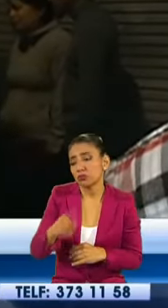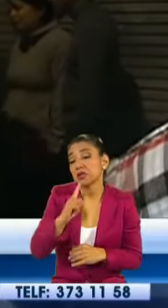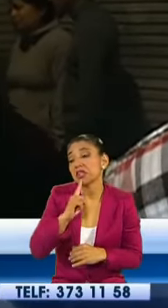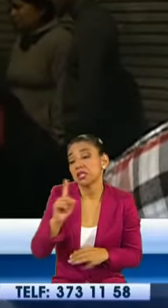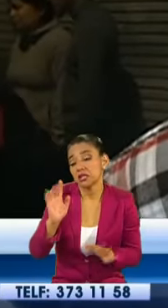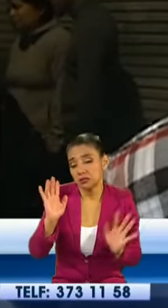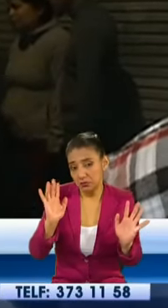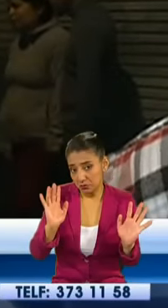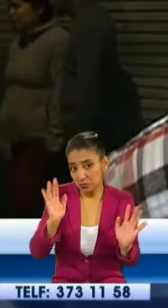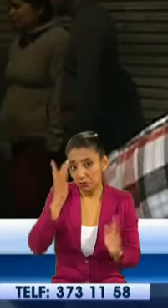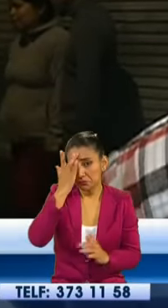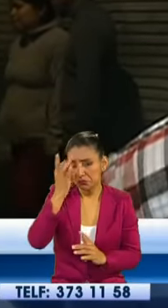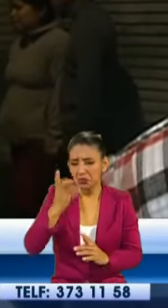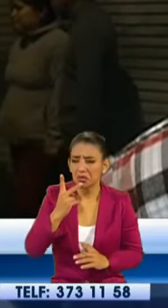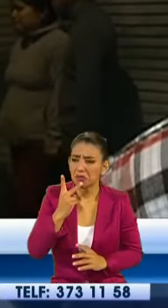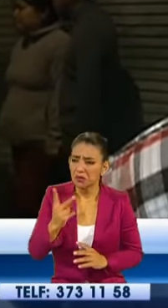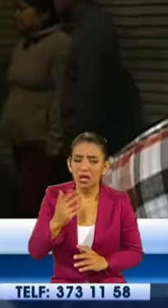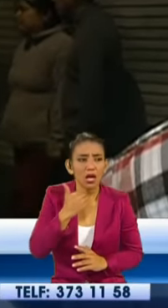porque están...